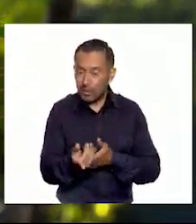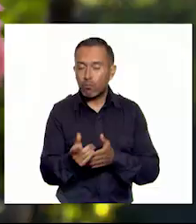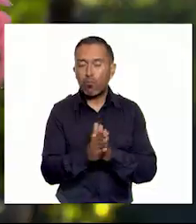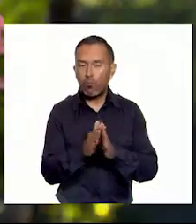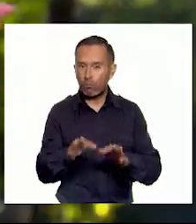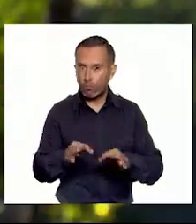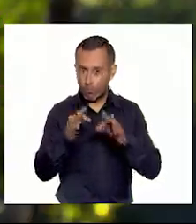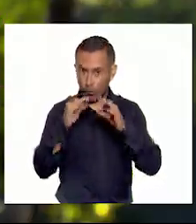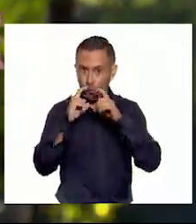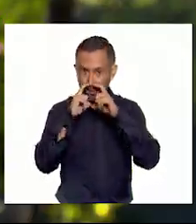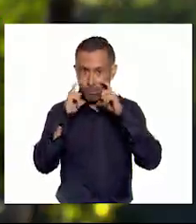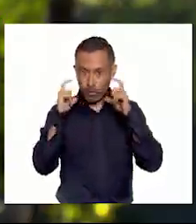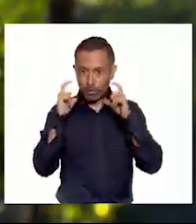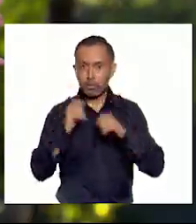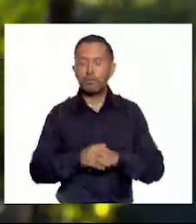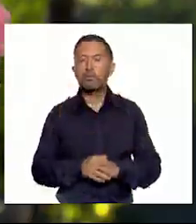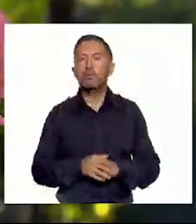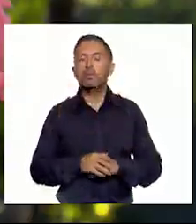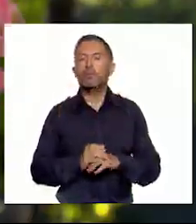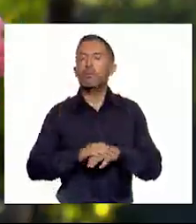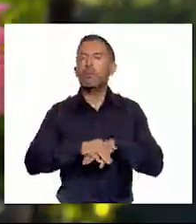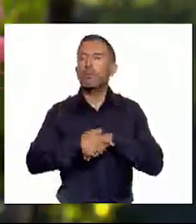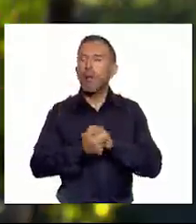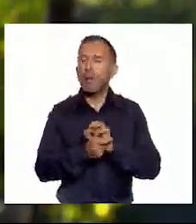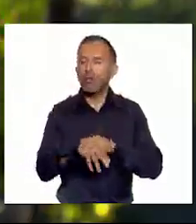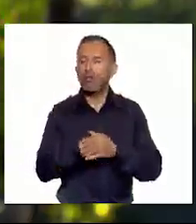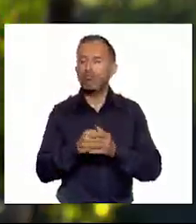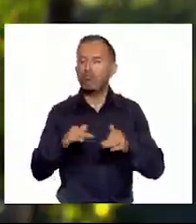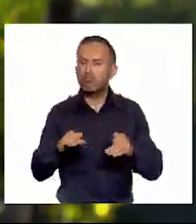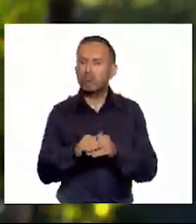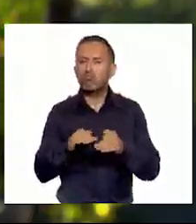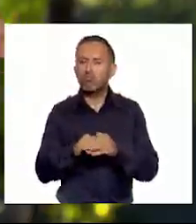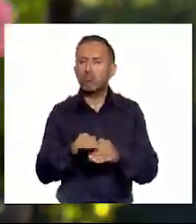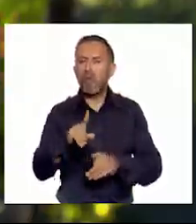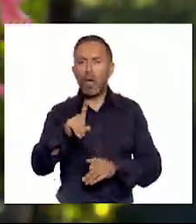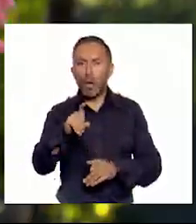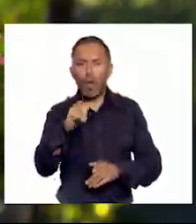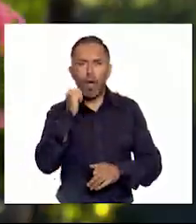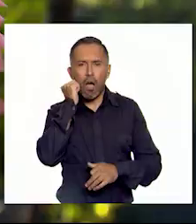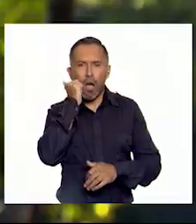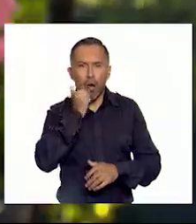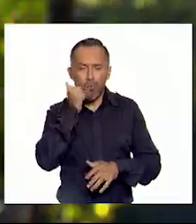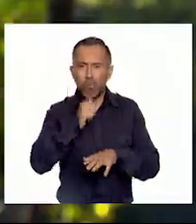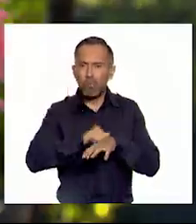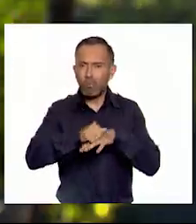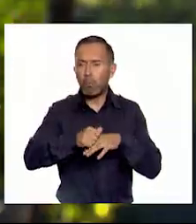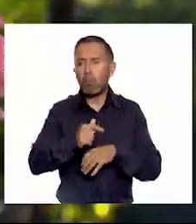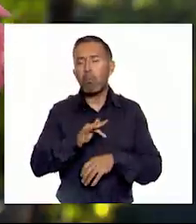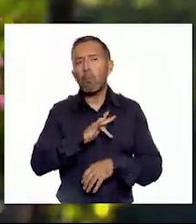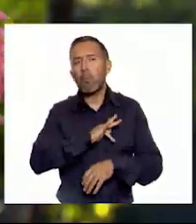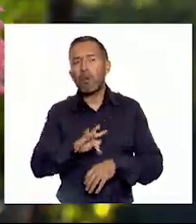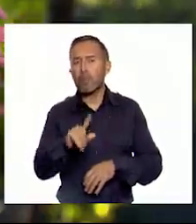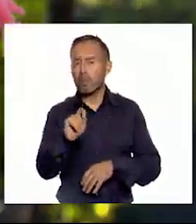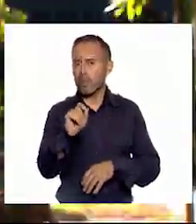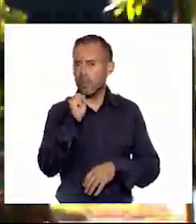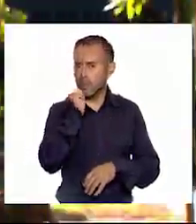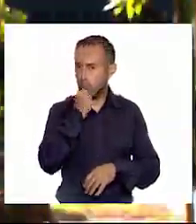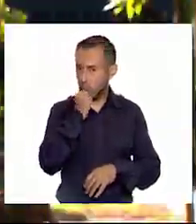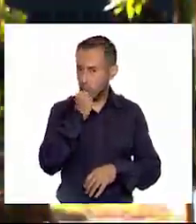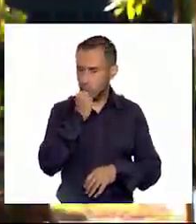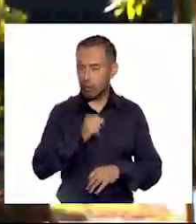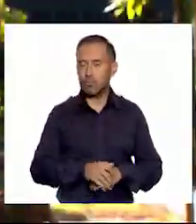cubrebocas. Lava tus manos frecuentemente con agua y con jabón por lo menos durante 20 segundos.